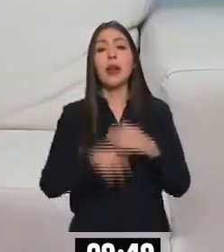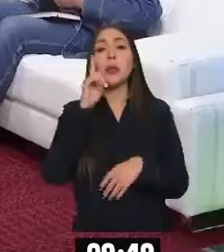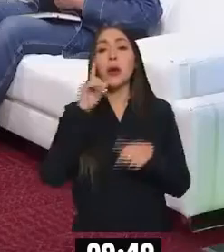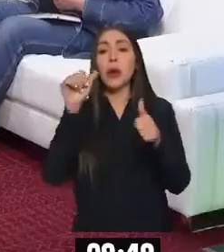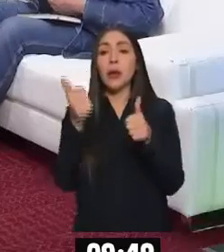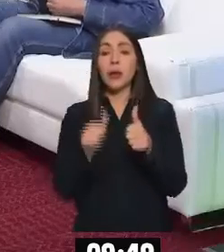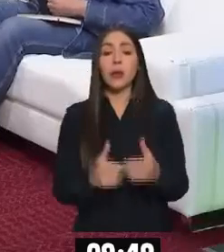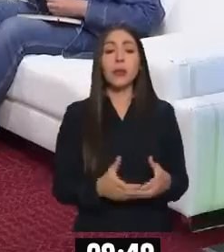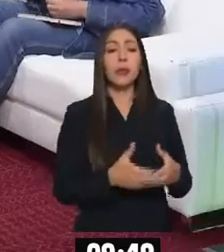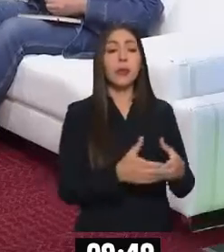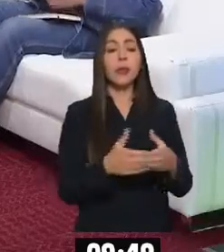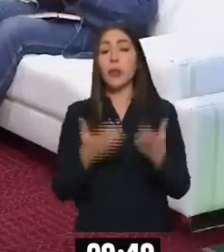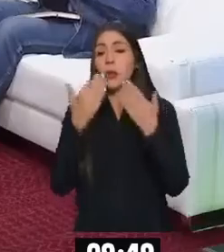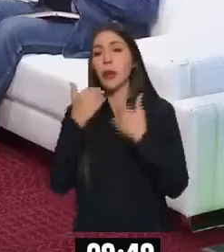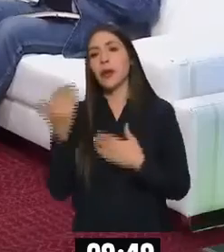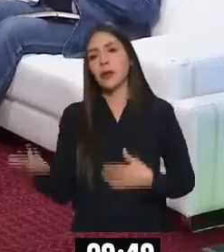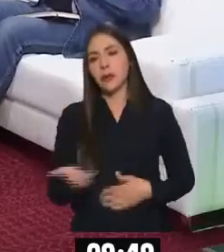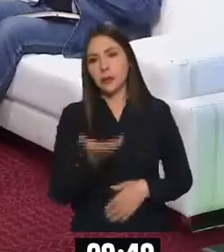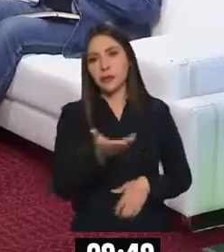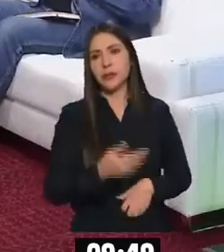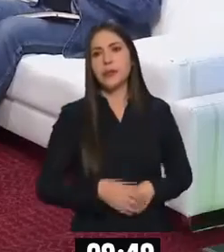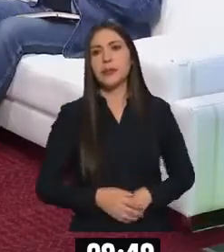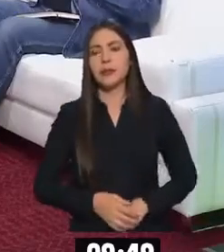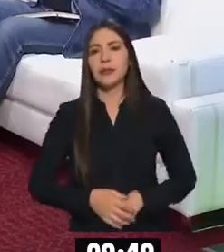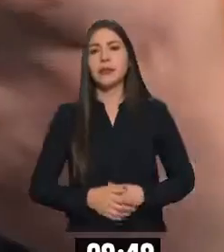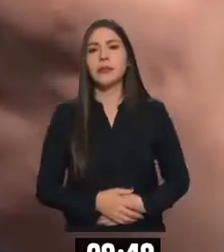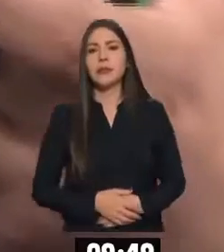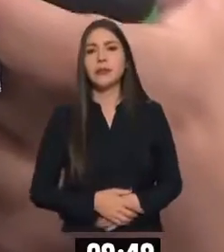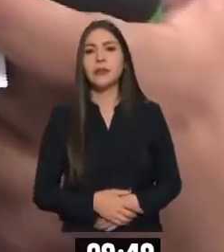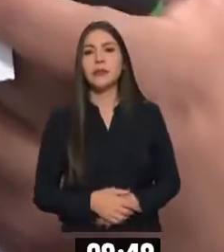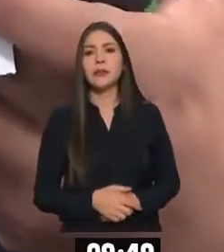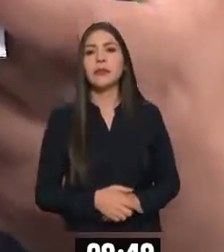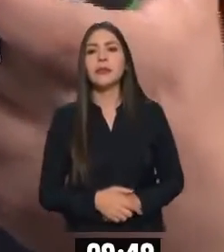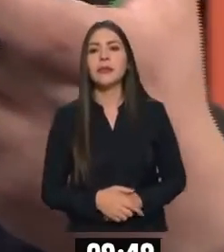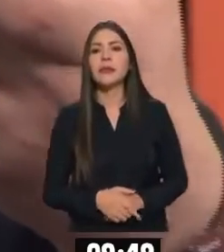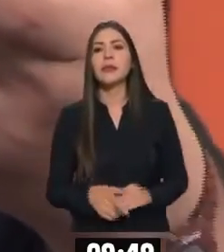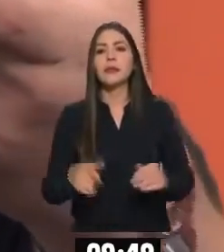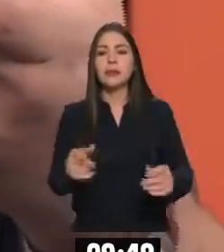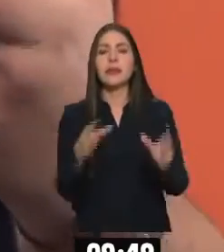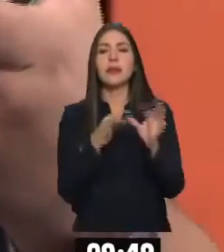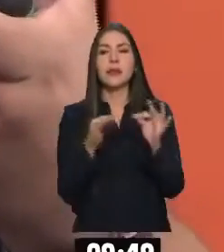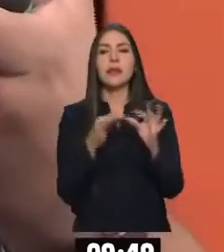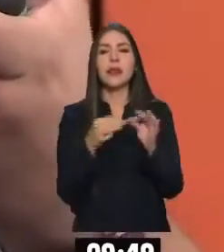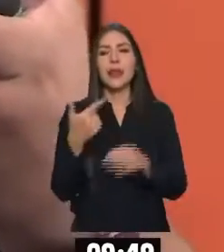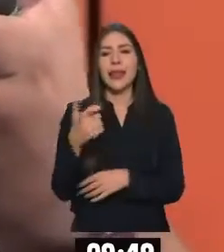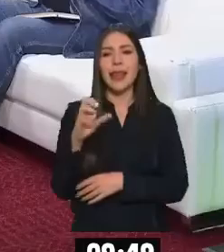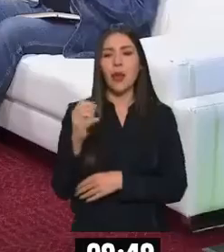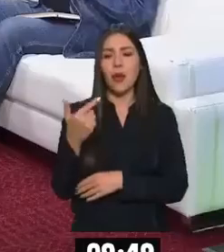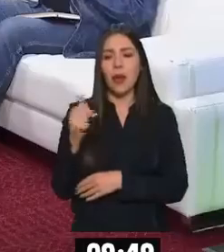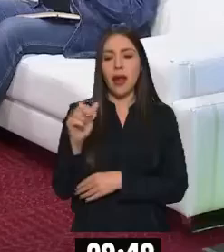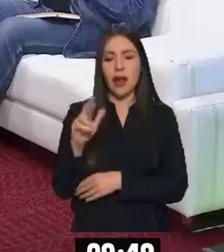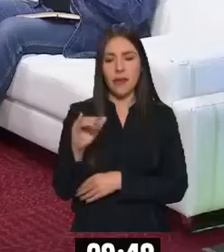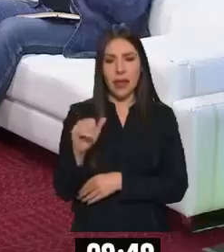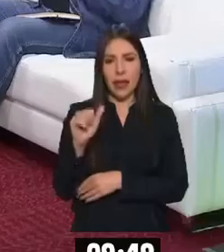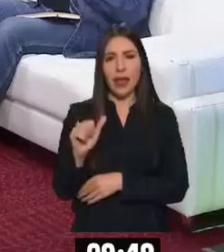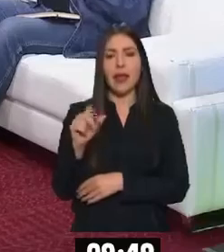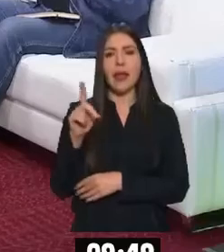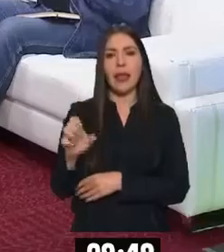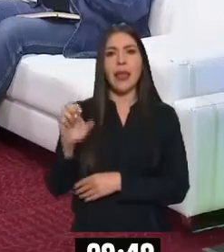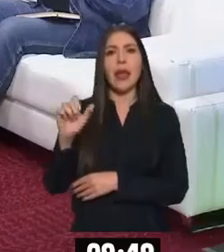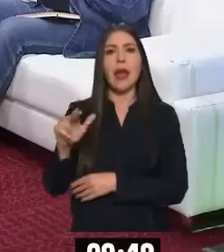Geografía de las autodefensas es un tema muy Híjoles, interesante. Y bueno, hay que hacer una primera diferencia. Una cosa son, en